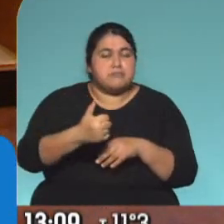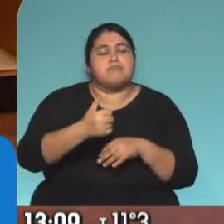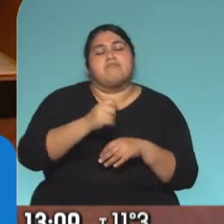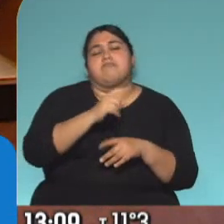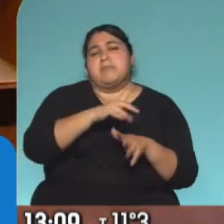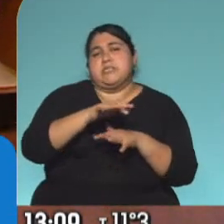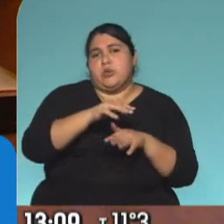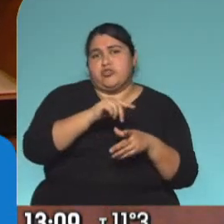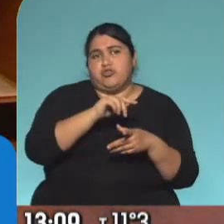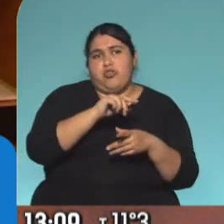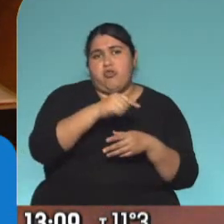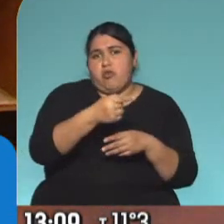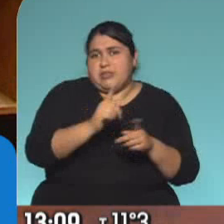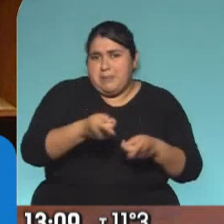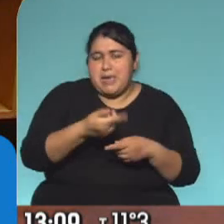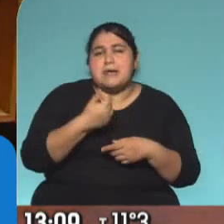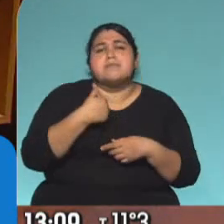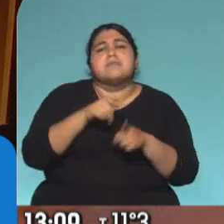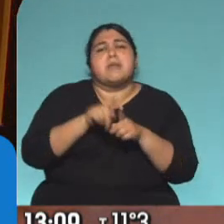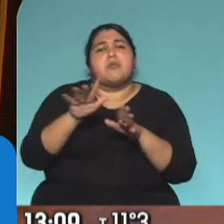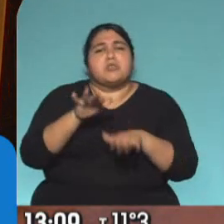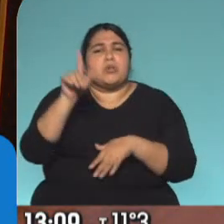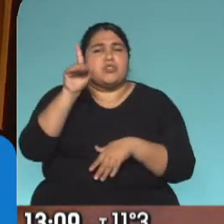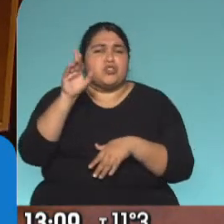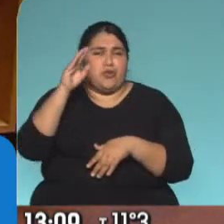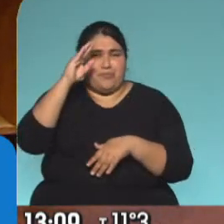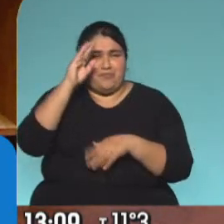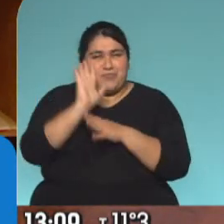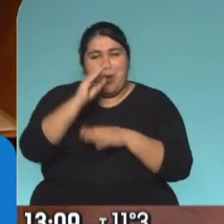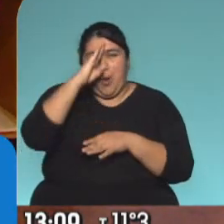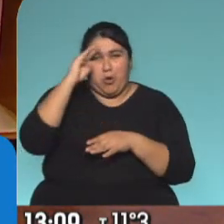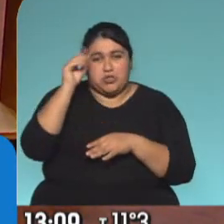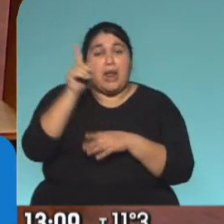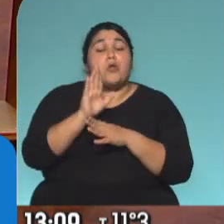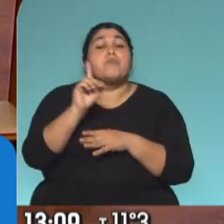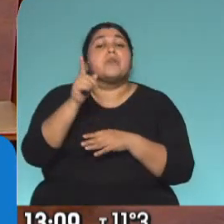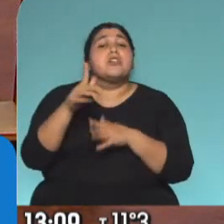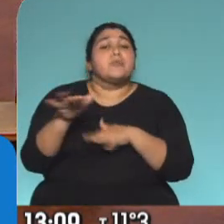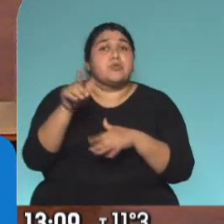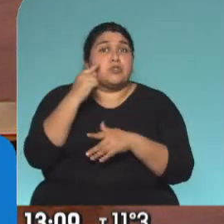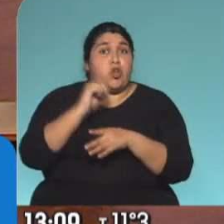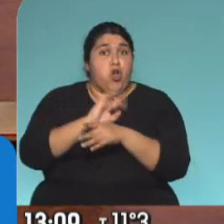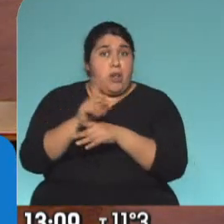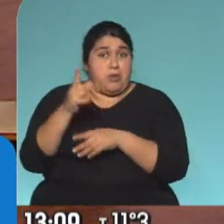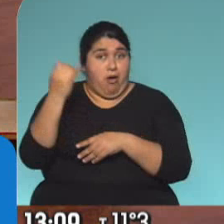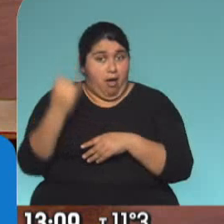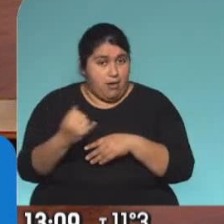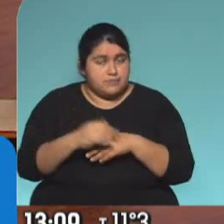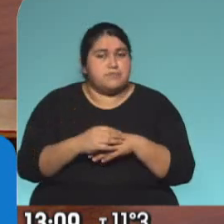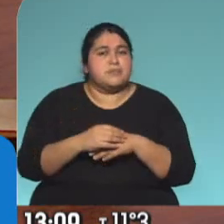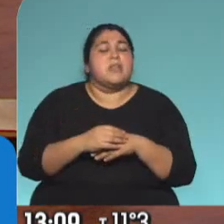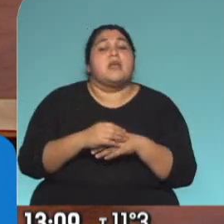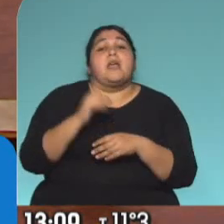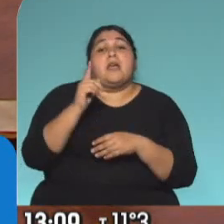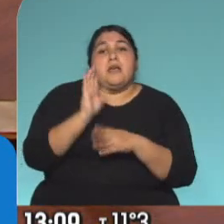similar pasó con Jair Bolsonaro también en su momento, cuando le detectaron el caso de coronavirus. Y bueno, vemos también